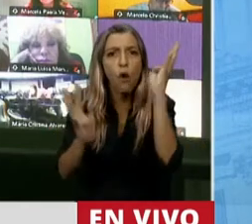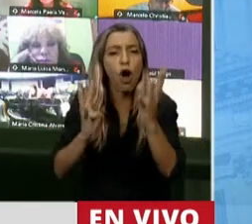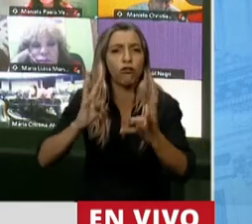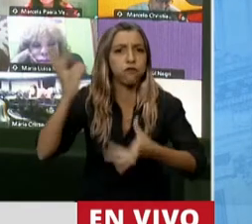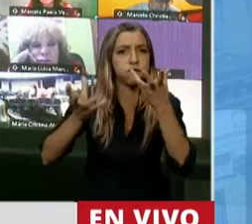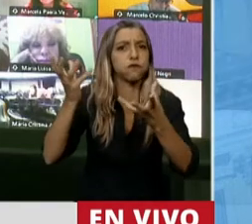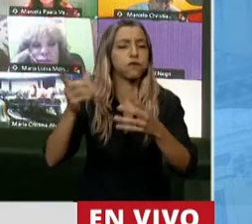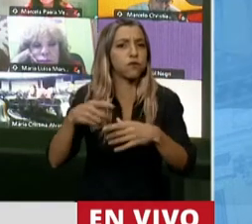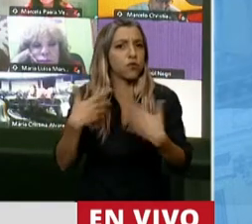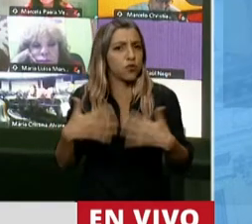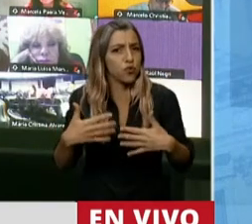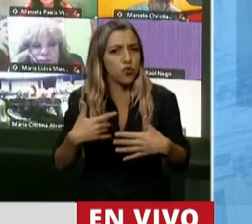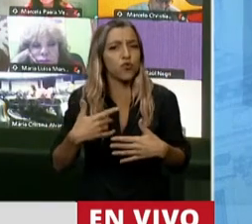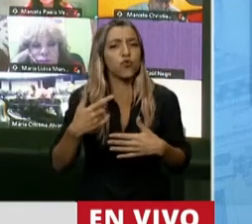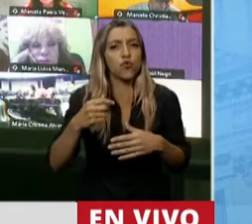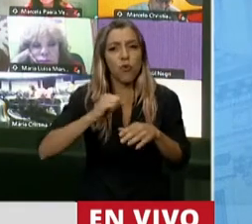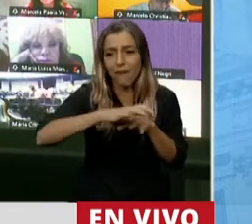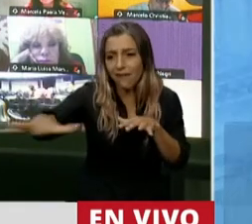de humedales con lo que significa